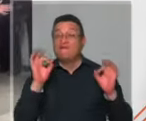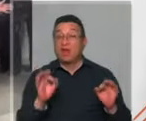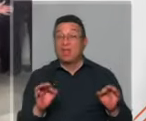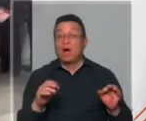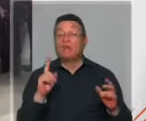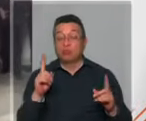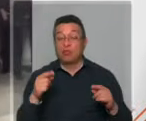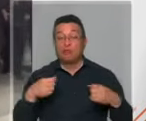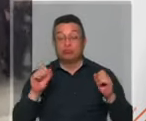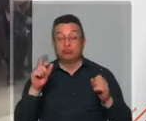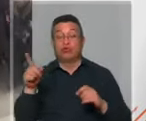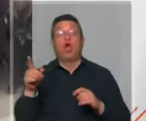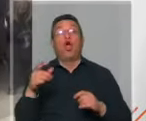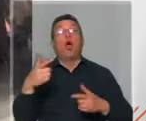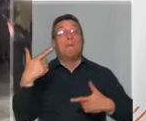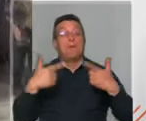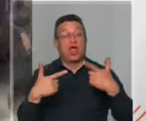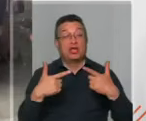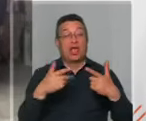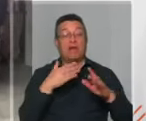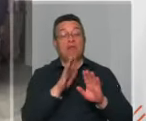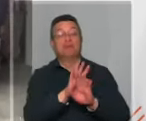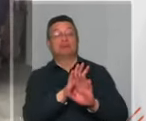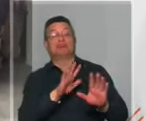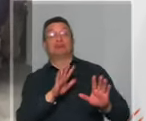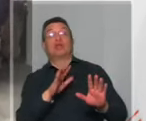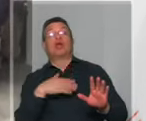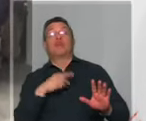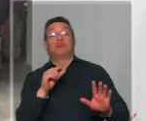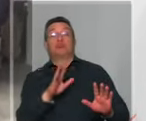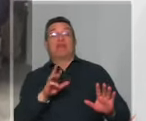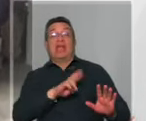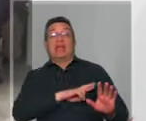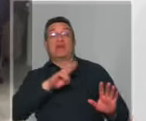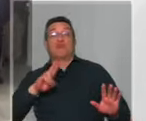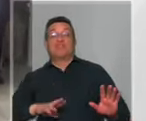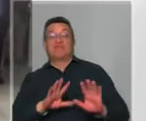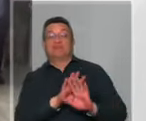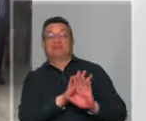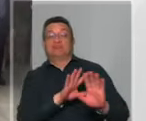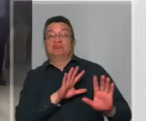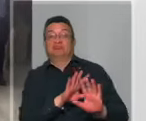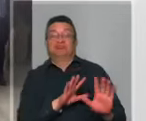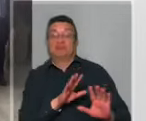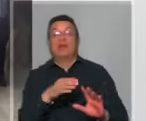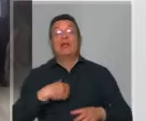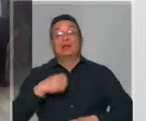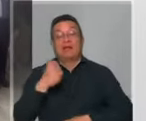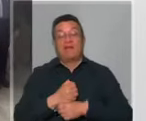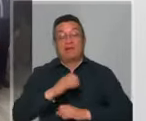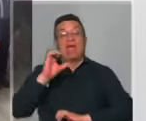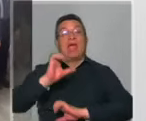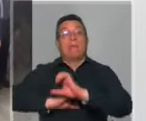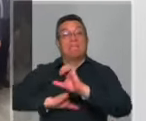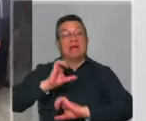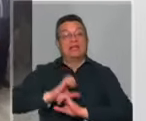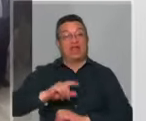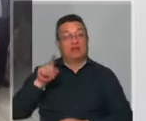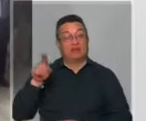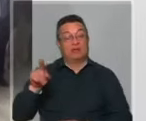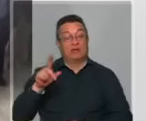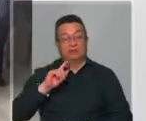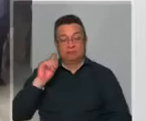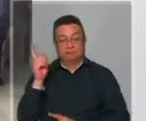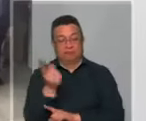outsider de la política y de estar en un ala, ¿no?, del Partido Republicano, dedicarse más bien a sus labores de empresario, finalmente se convirtió